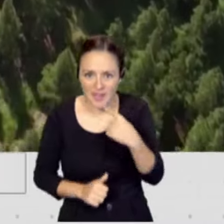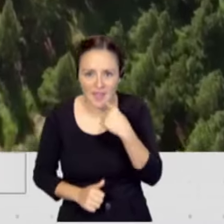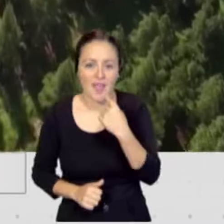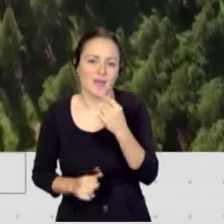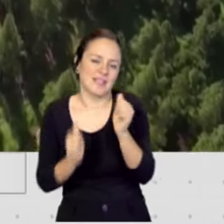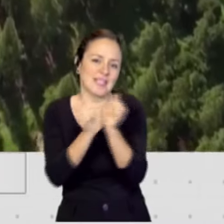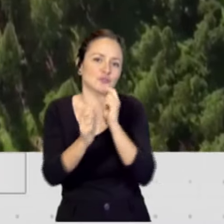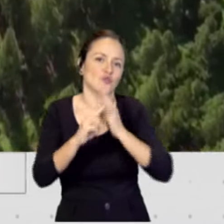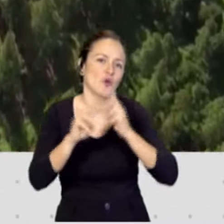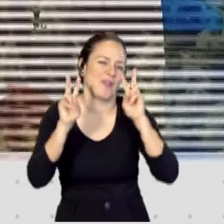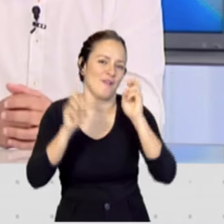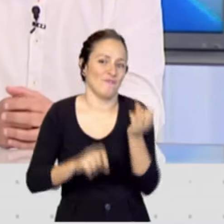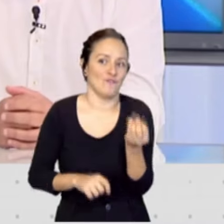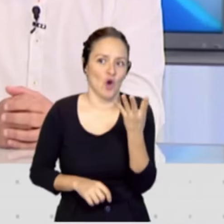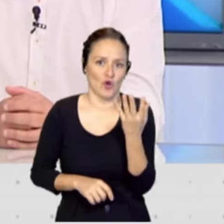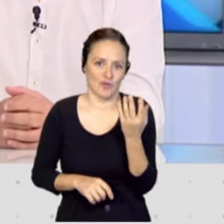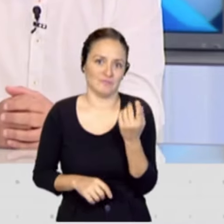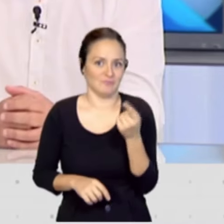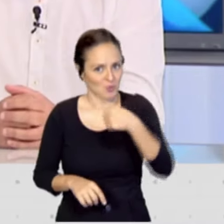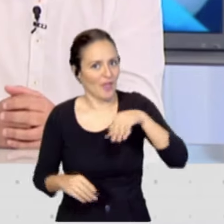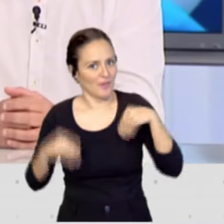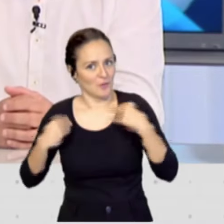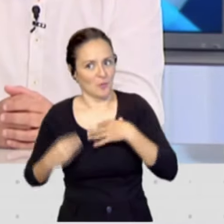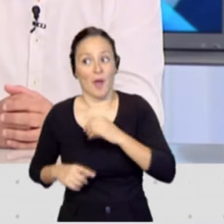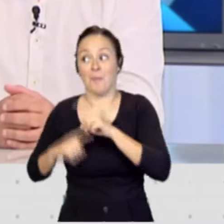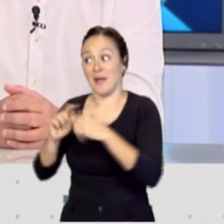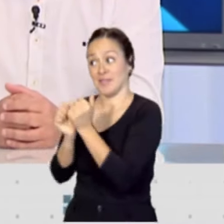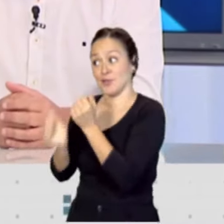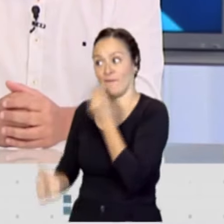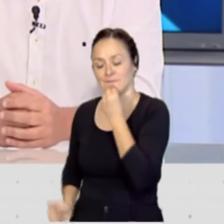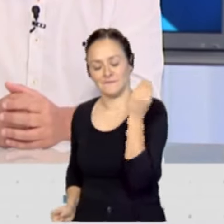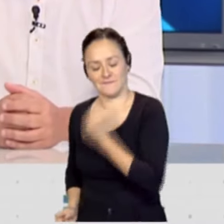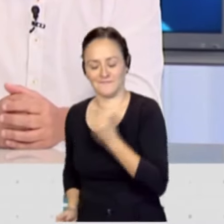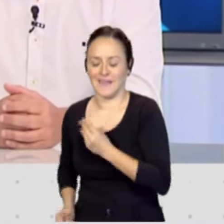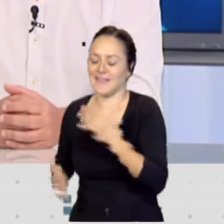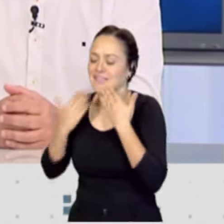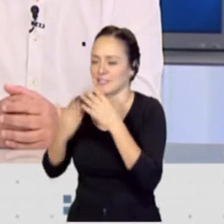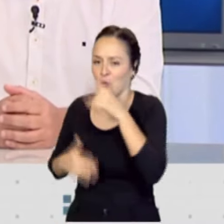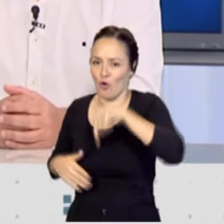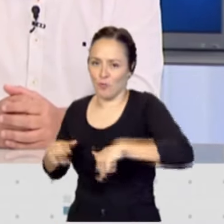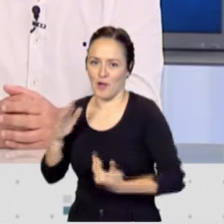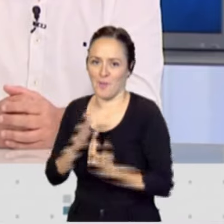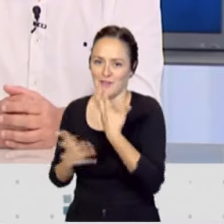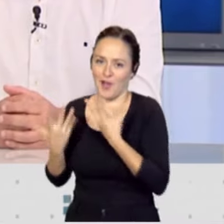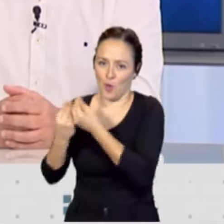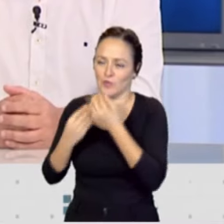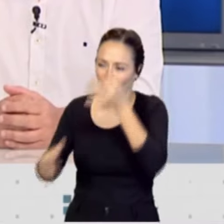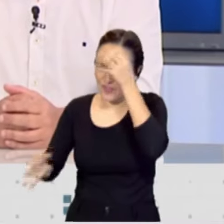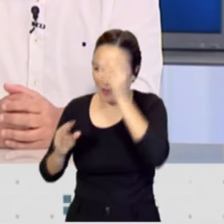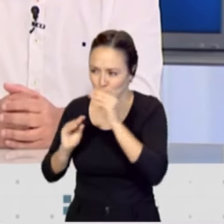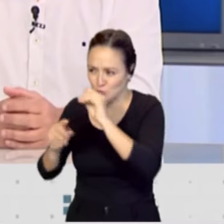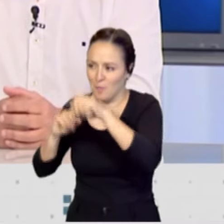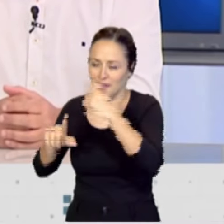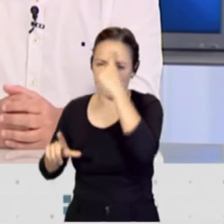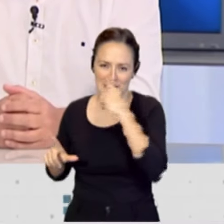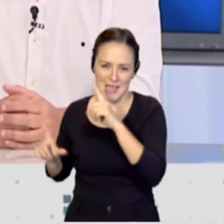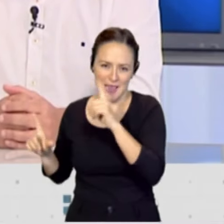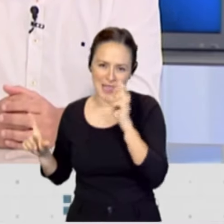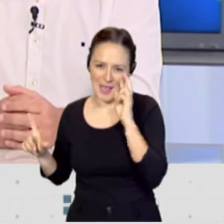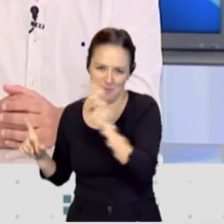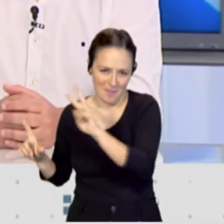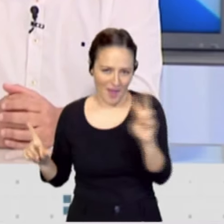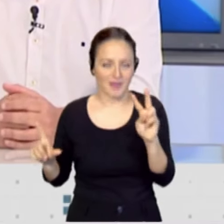estos momentos y Qué rico qué rico Alfred Muchísimas gracias por acompañarnos esta mañana con esos datos que nos has dado Con las imágenes que hemos visto seguro que